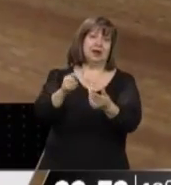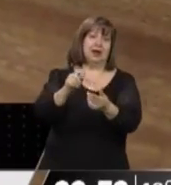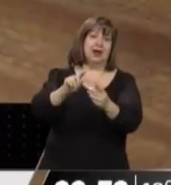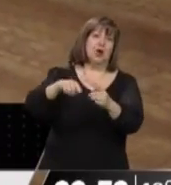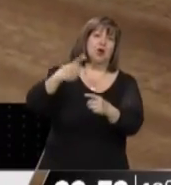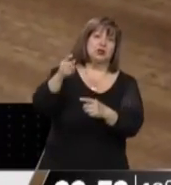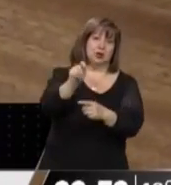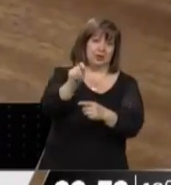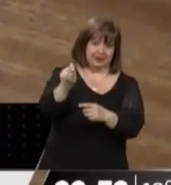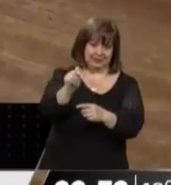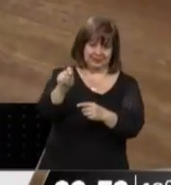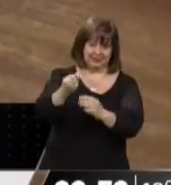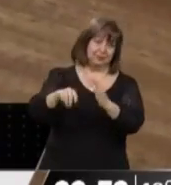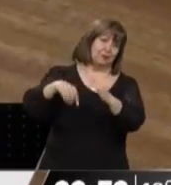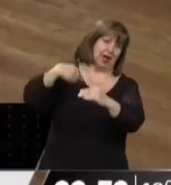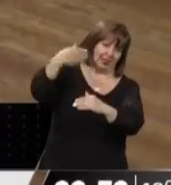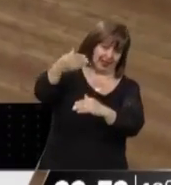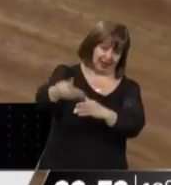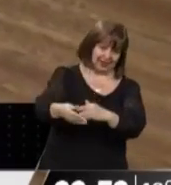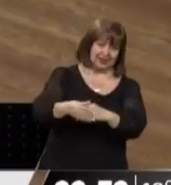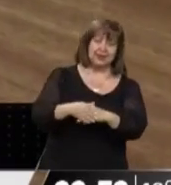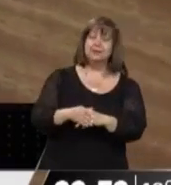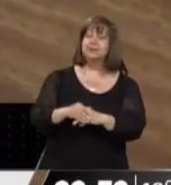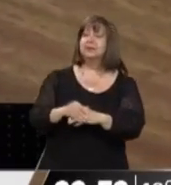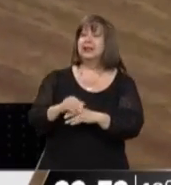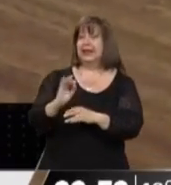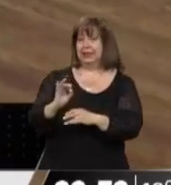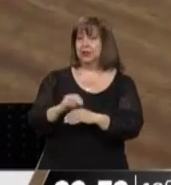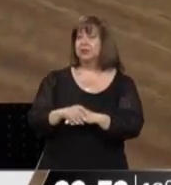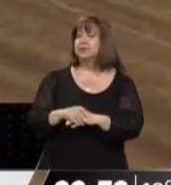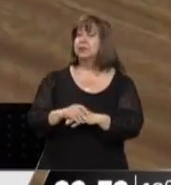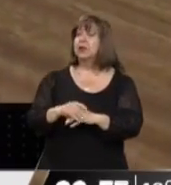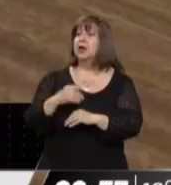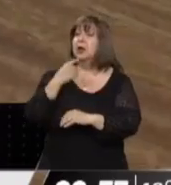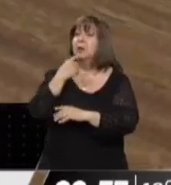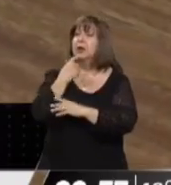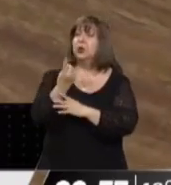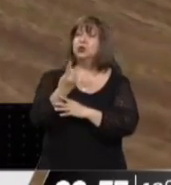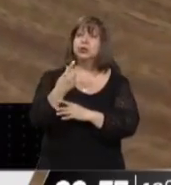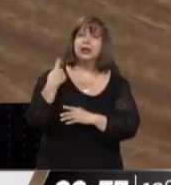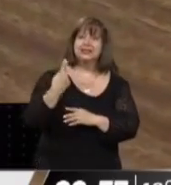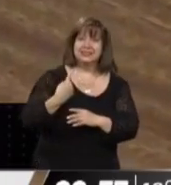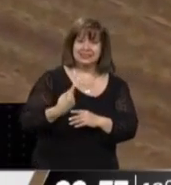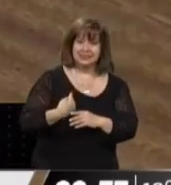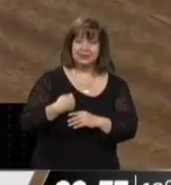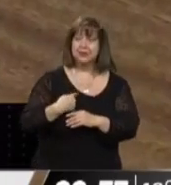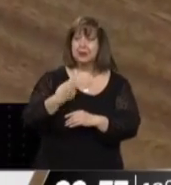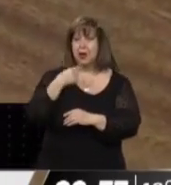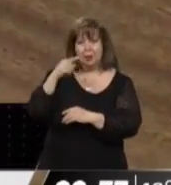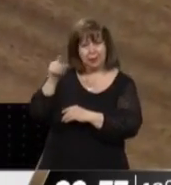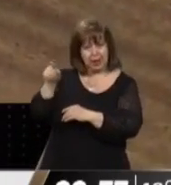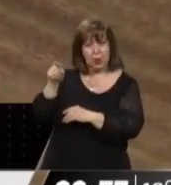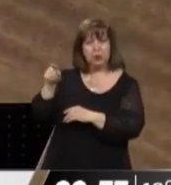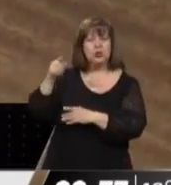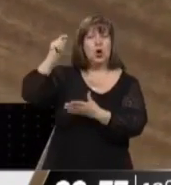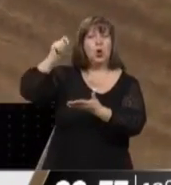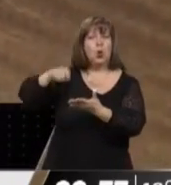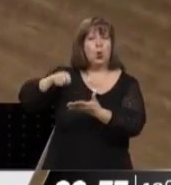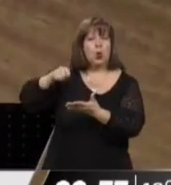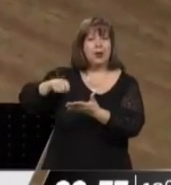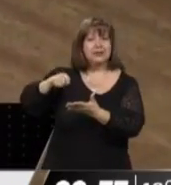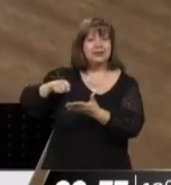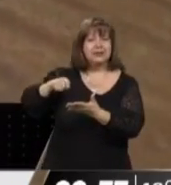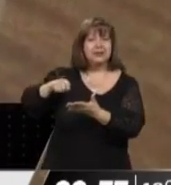muchos pueden quedar en el camino habiendo explicado esto escucho sus preguntas claro te quería preguntar para que le consultes al al juez Federal